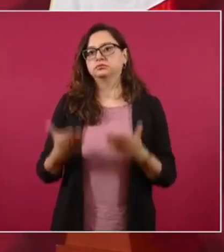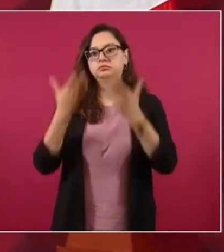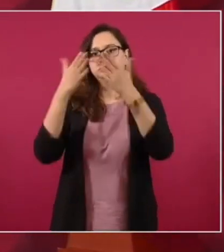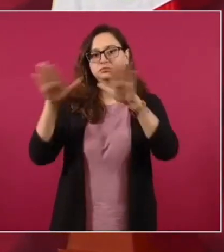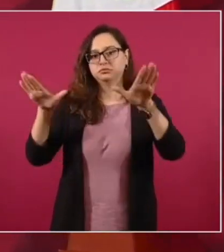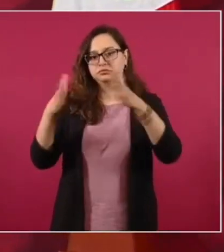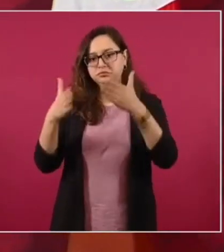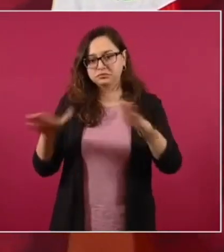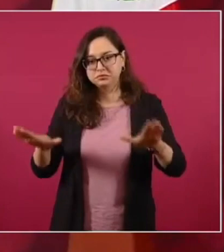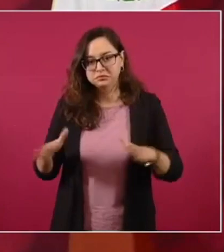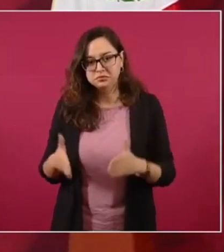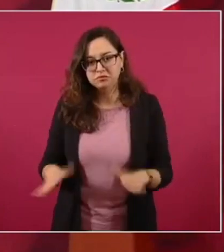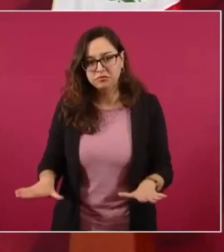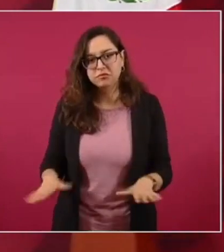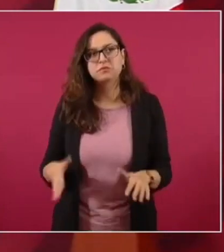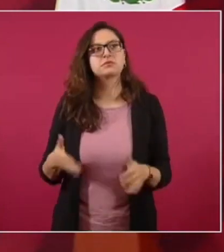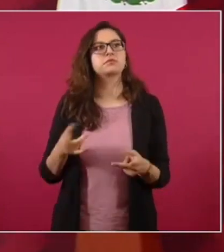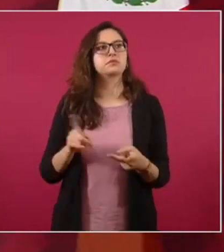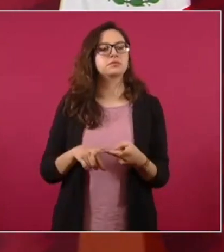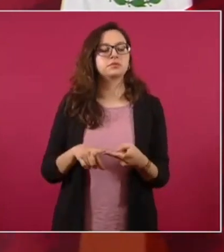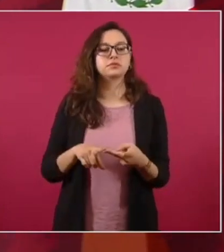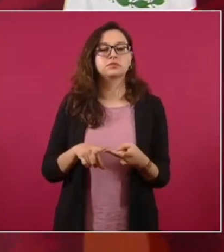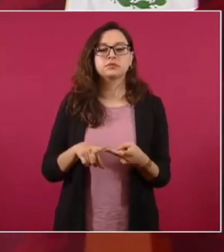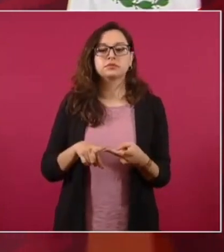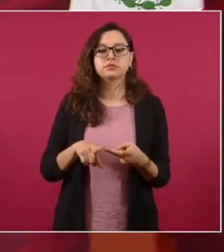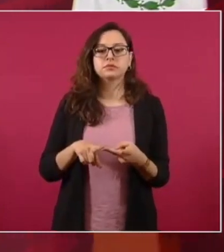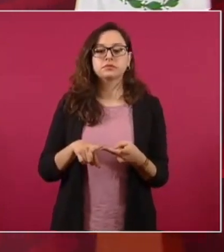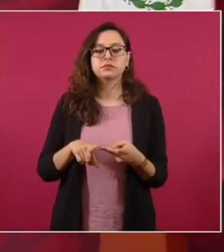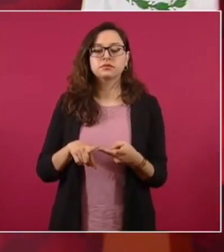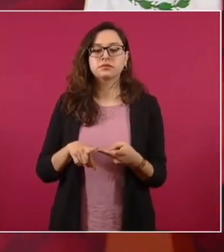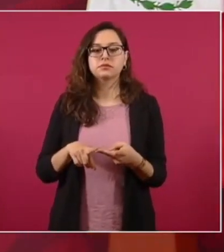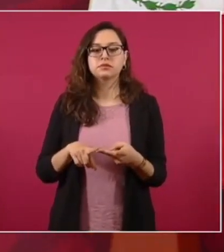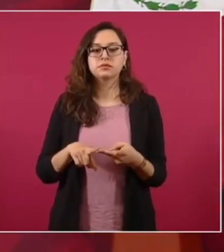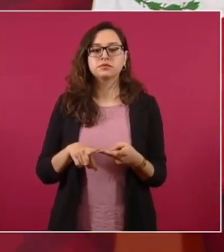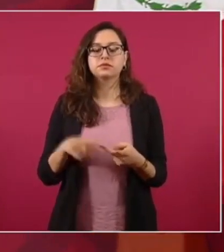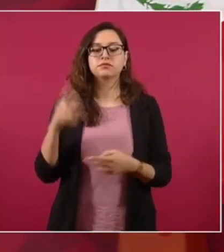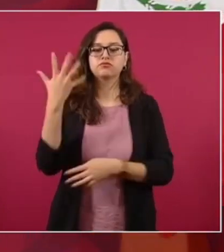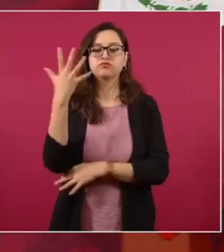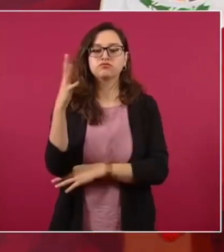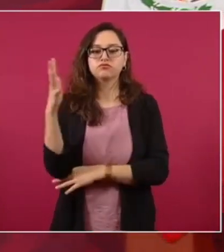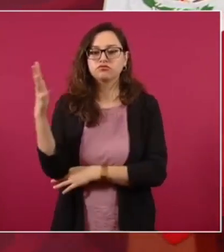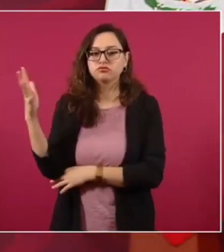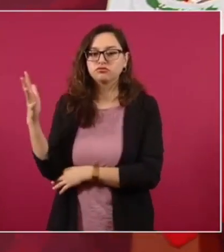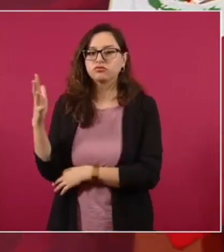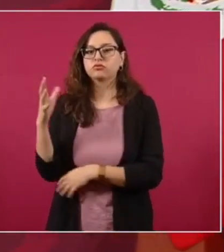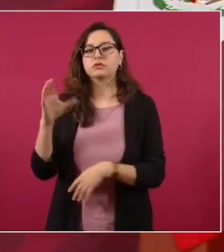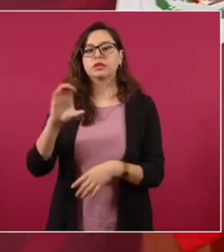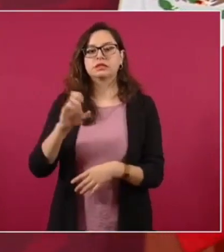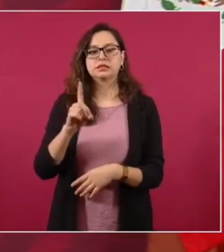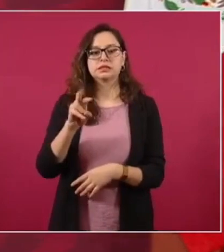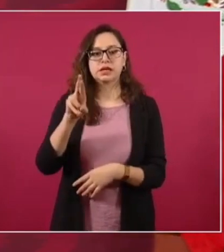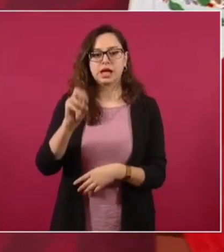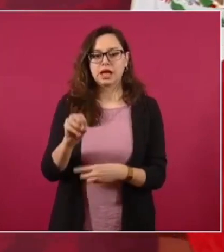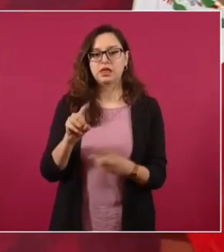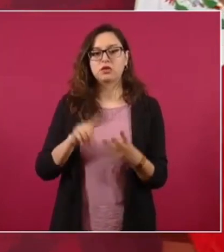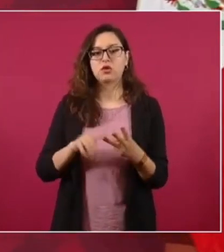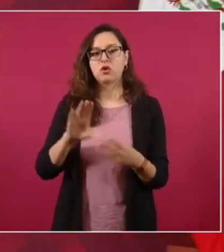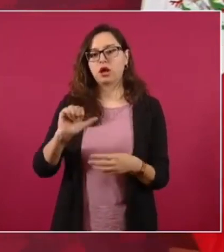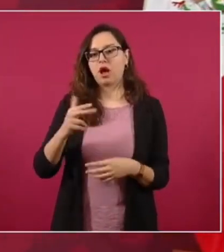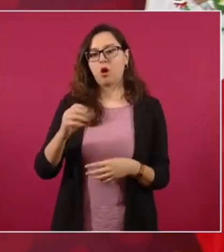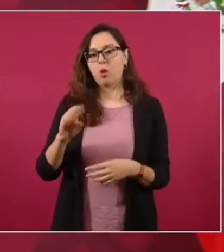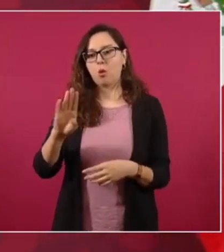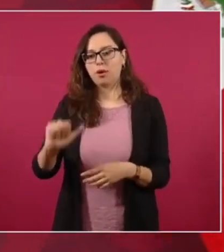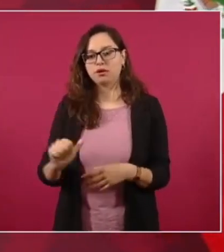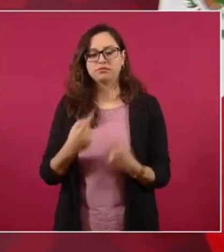pinos, como en el trópico el cedro, la caoba y